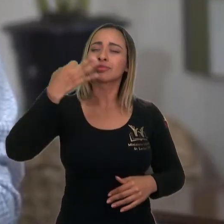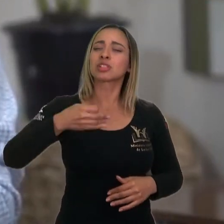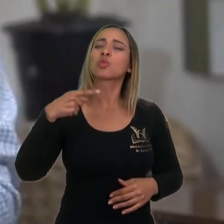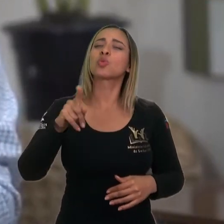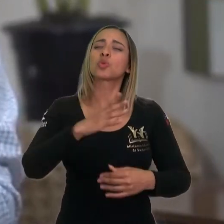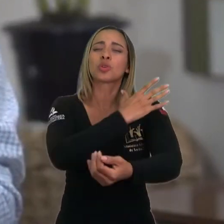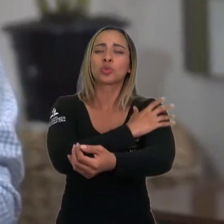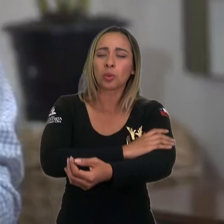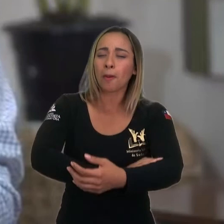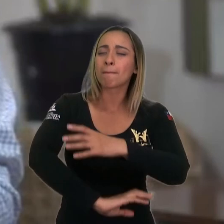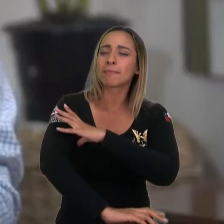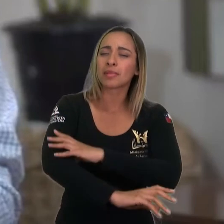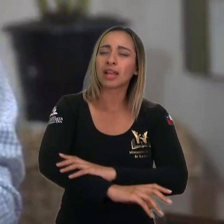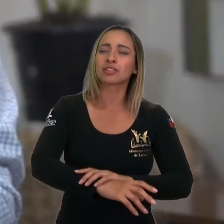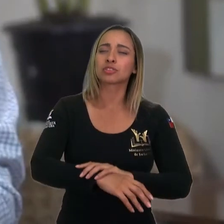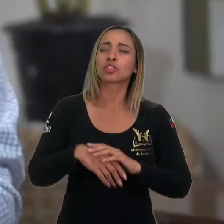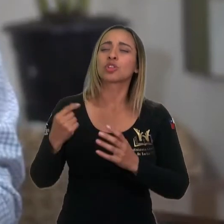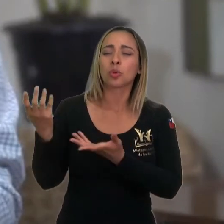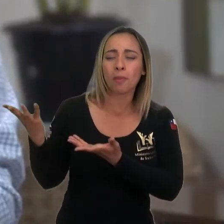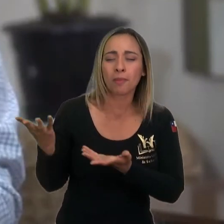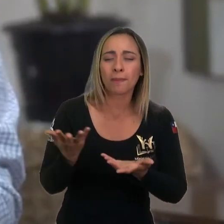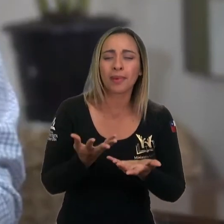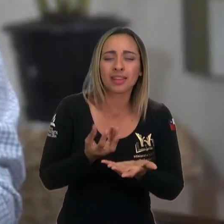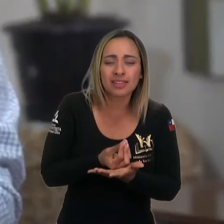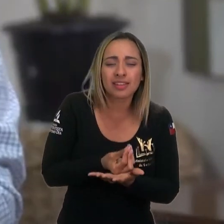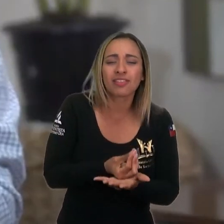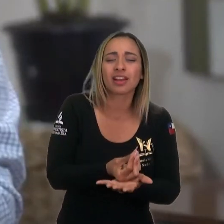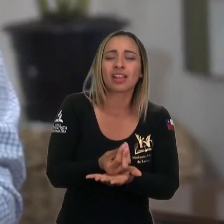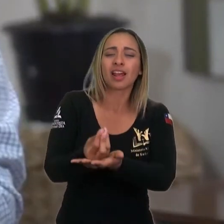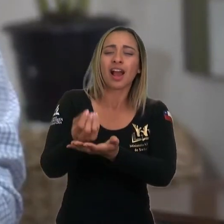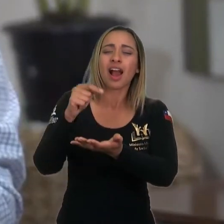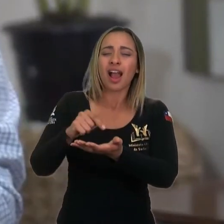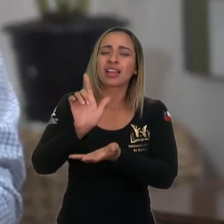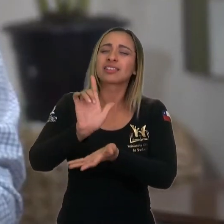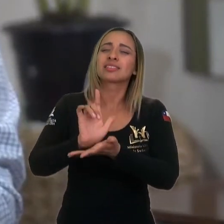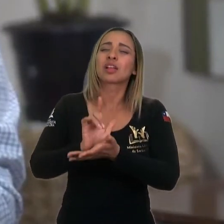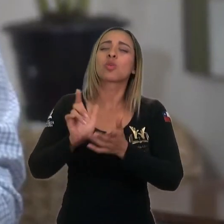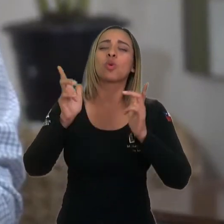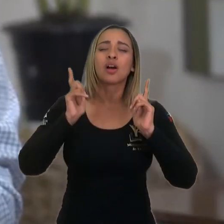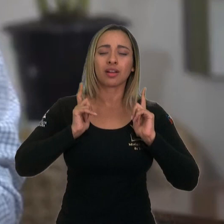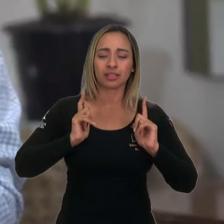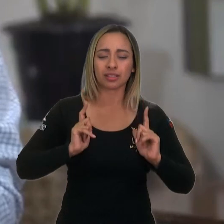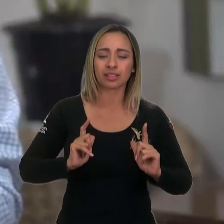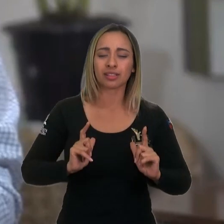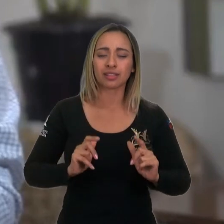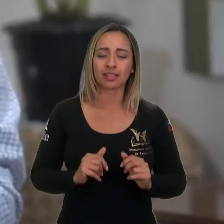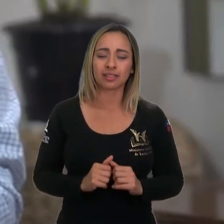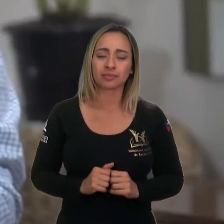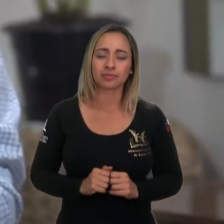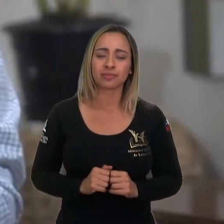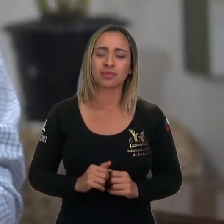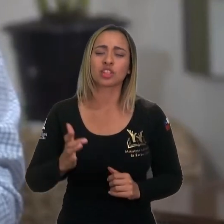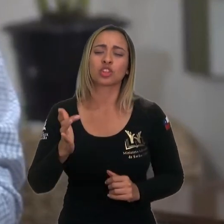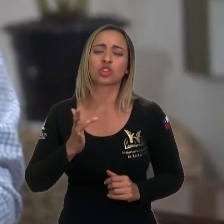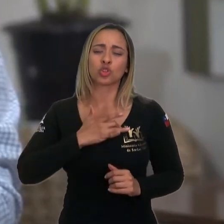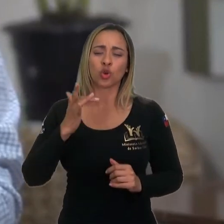me llevarás a los pastos verdes y a las aguas tranquilas. Oh, Señor, extiende tu mano y toca la vida de todos esos